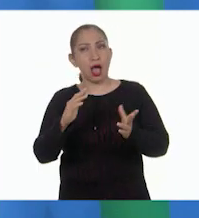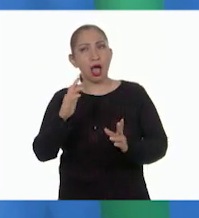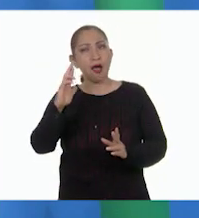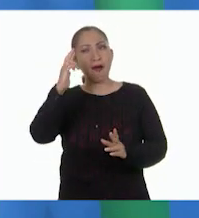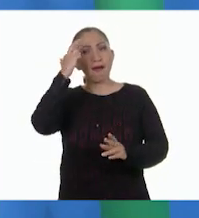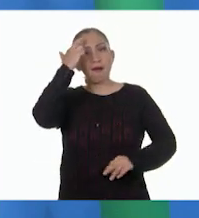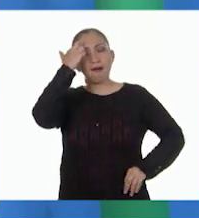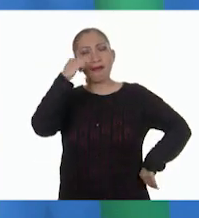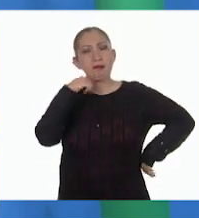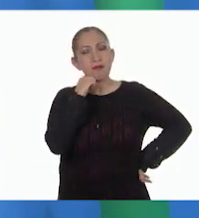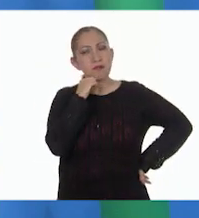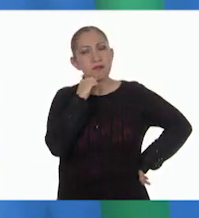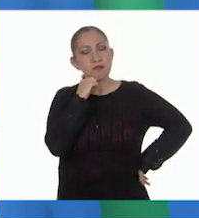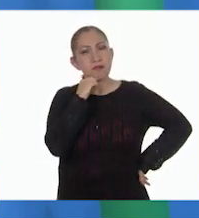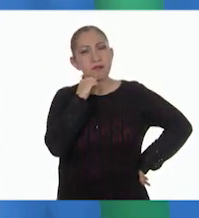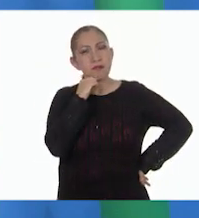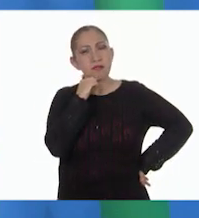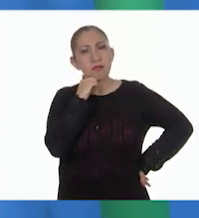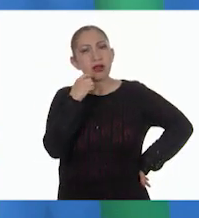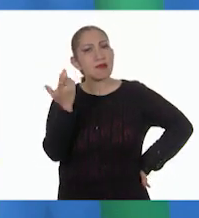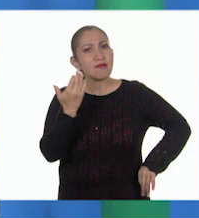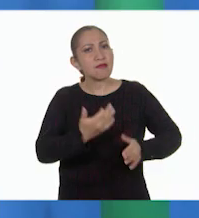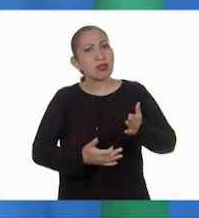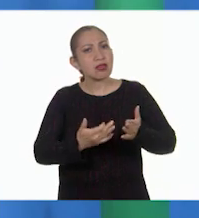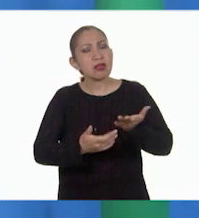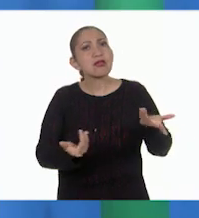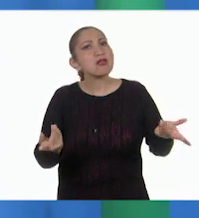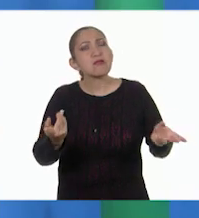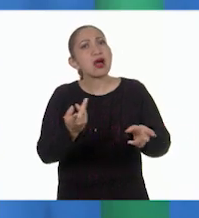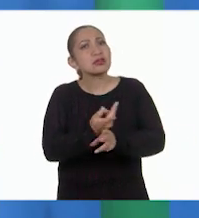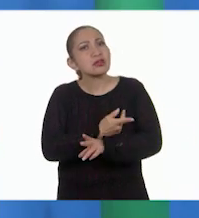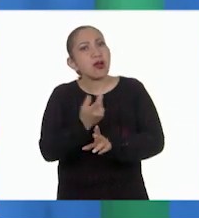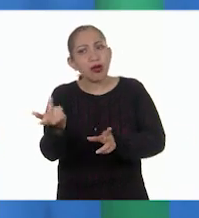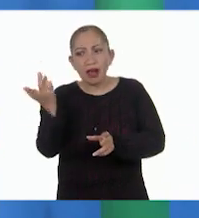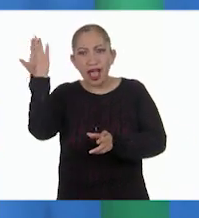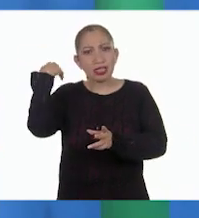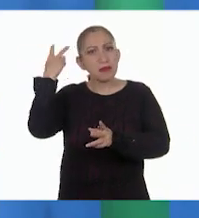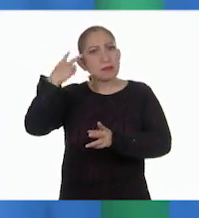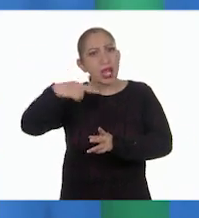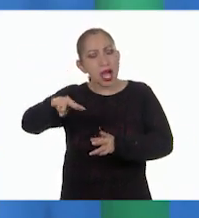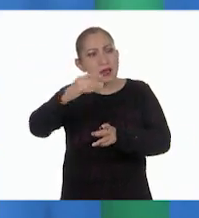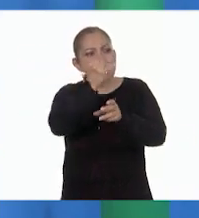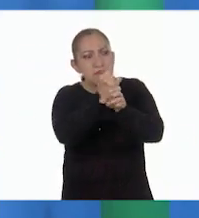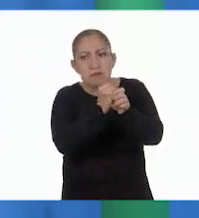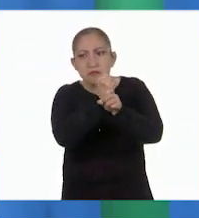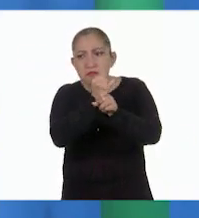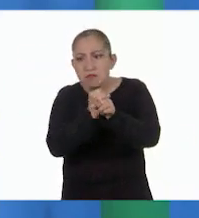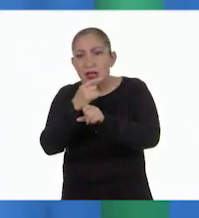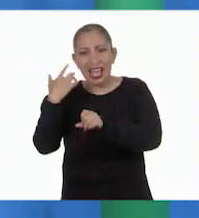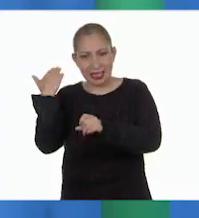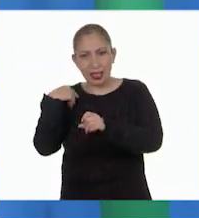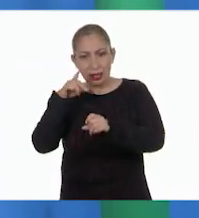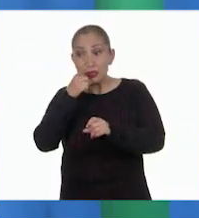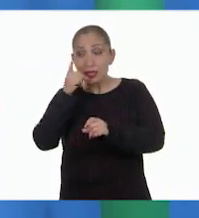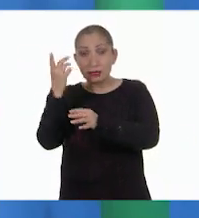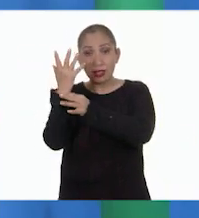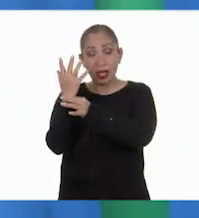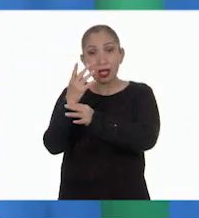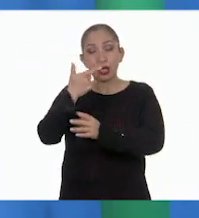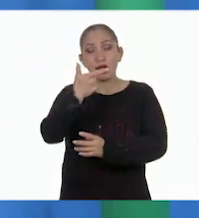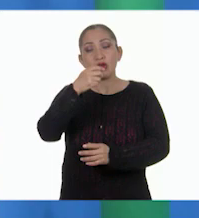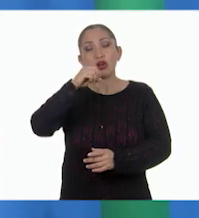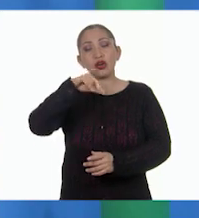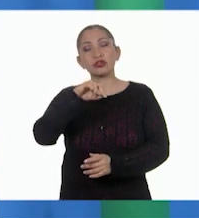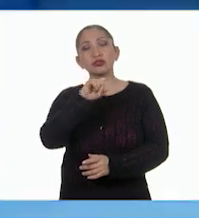recuerdo, quedamos en algo, maestra. ¿Qué pasó con la expedición de exploración que estaba dirigiendo Gonzalo